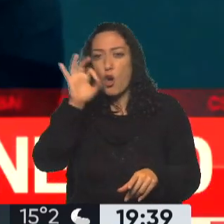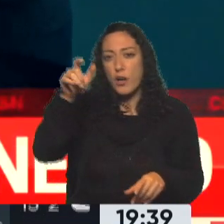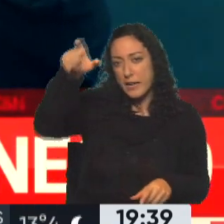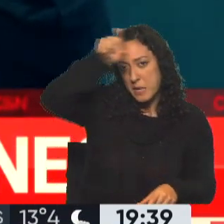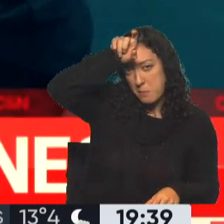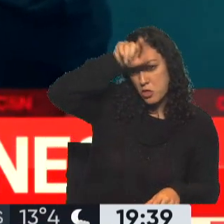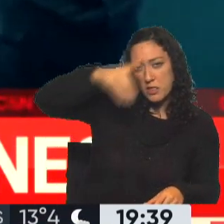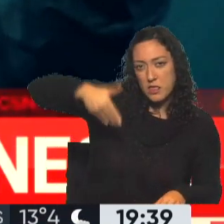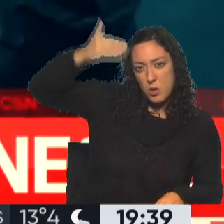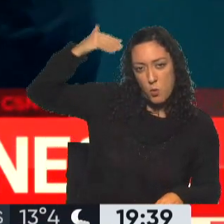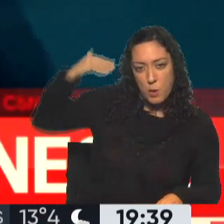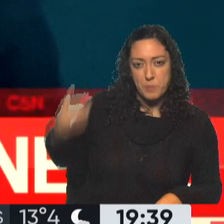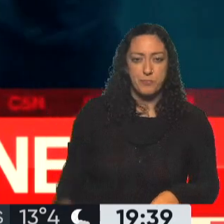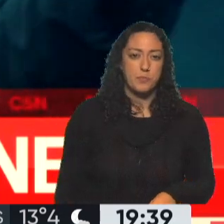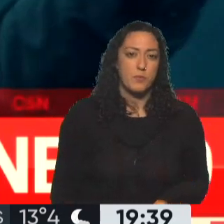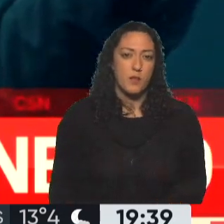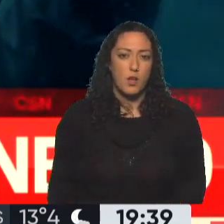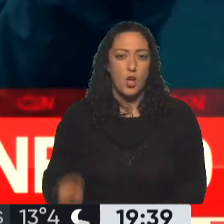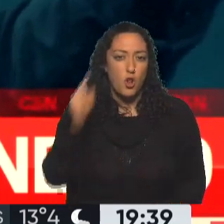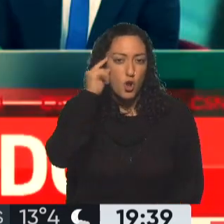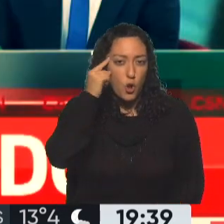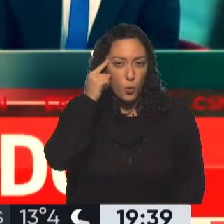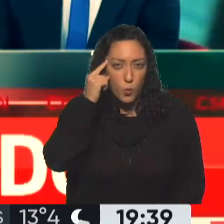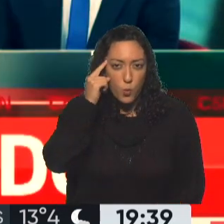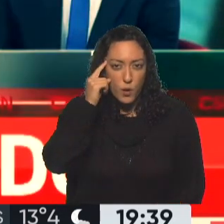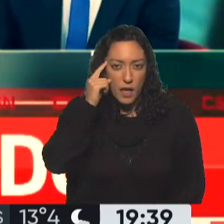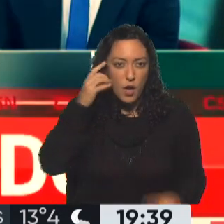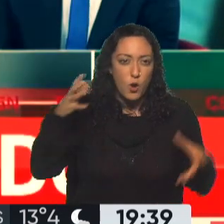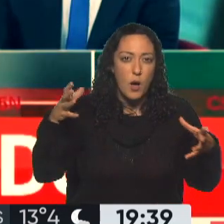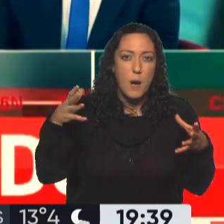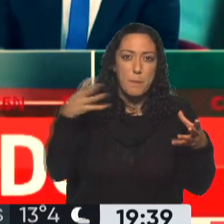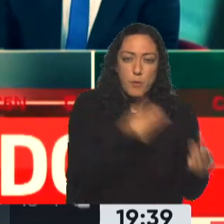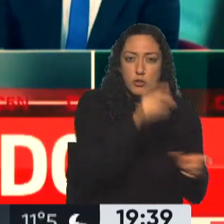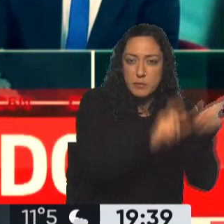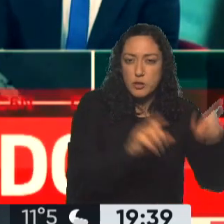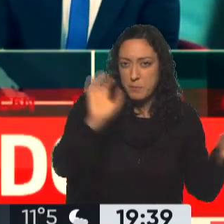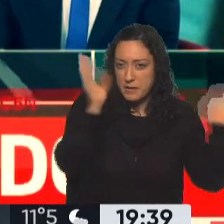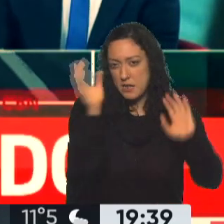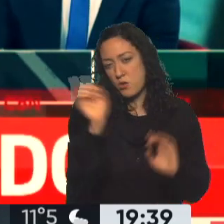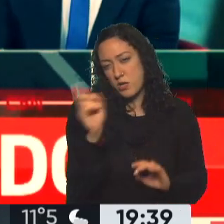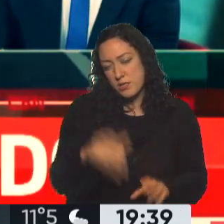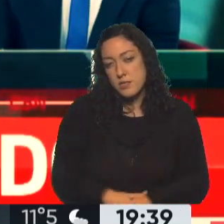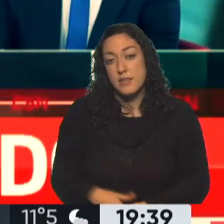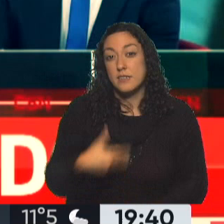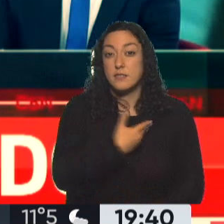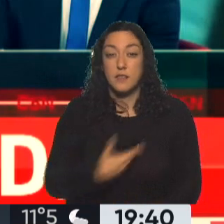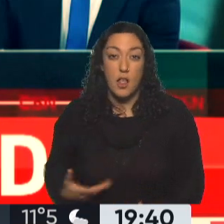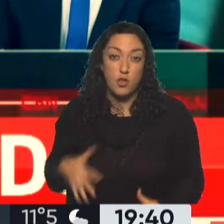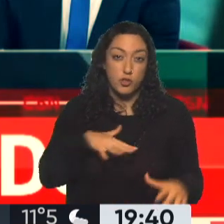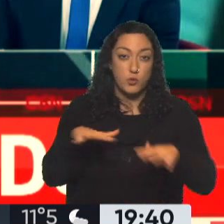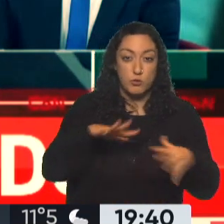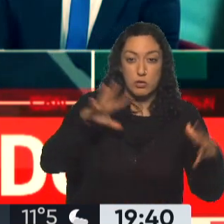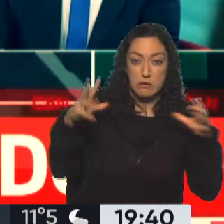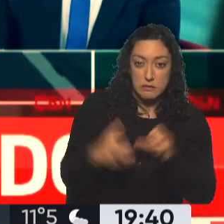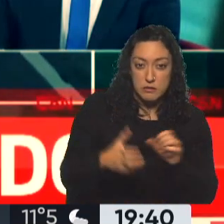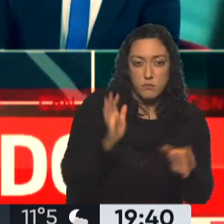El monopolio de las locuras no lo tiene el mileísmo. Entonces, hay una crisis del Estado en su